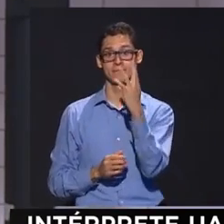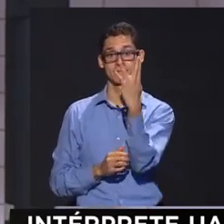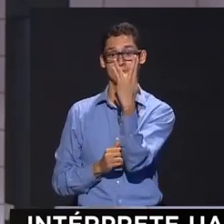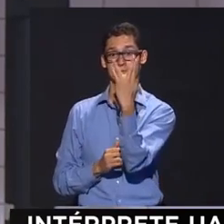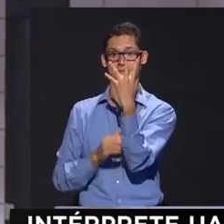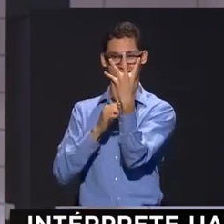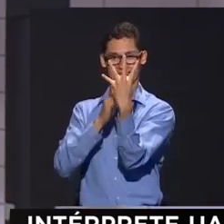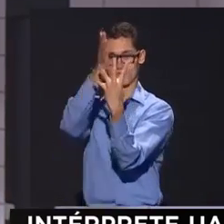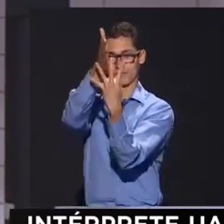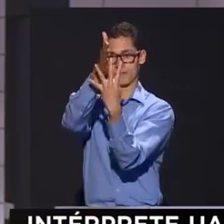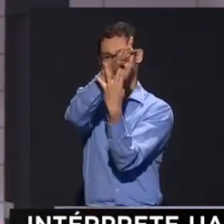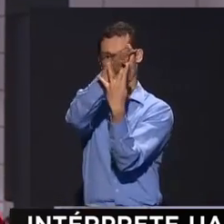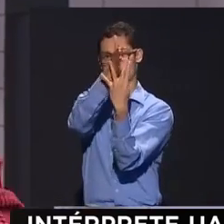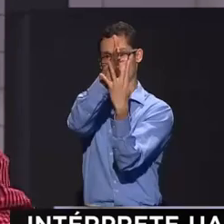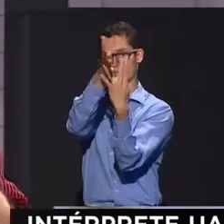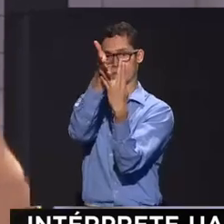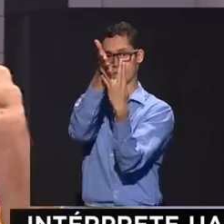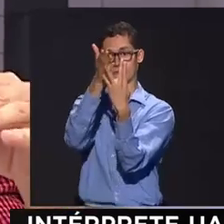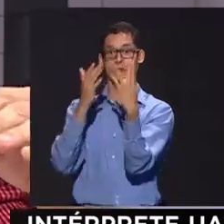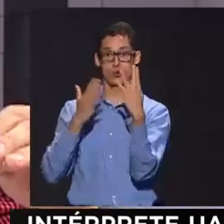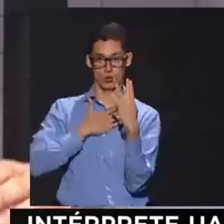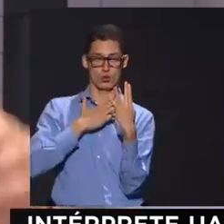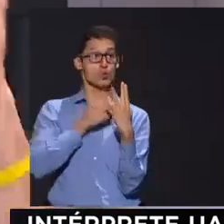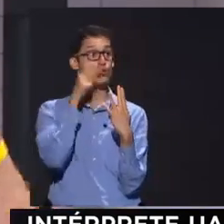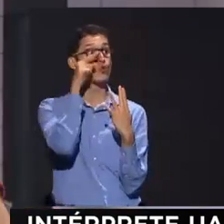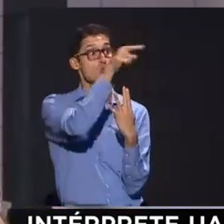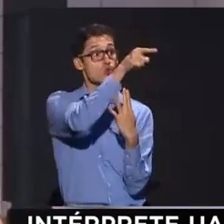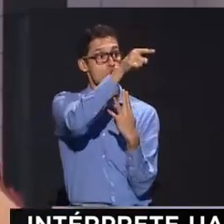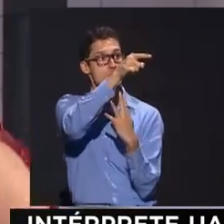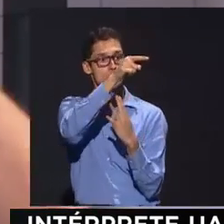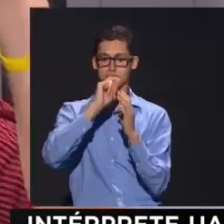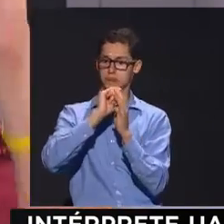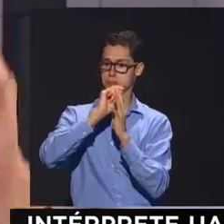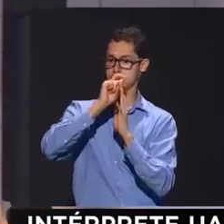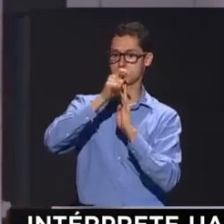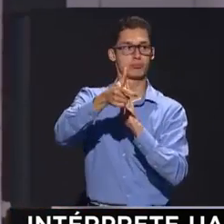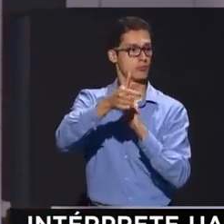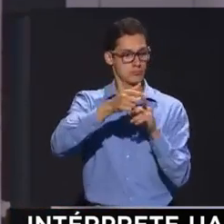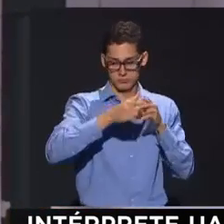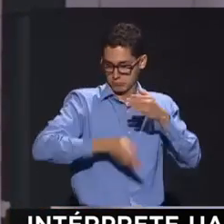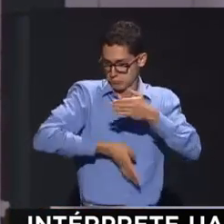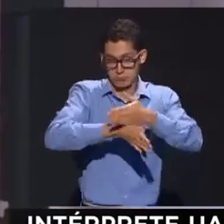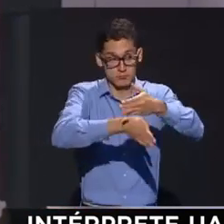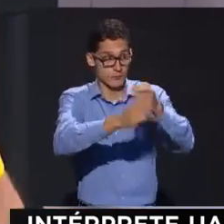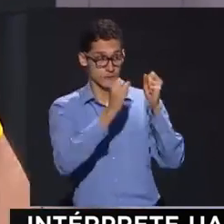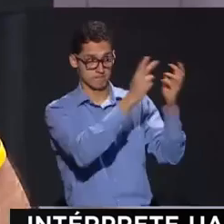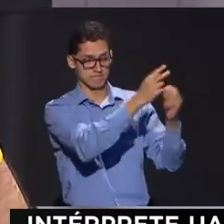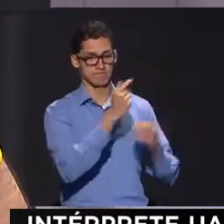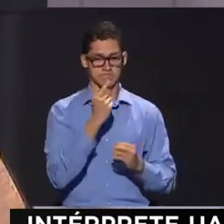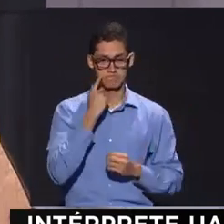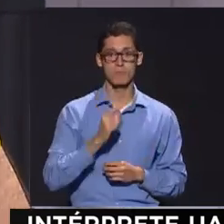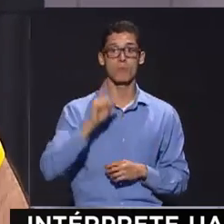y tú vas a escoger 4 ahora que lo ha conseguido y oyendo sitúa en 4 la mitad de este cuento